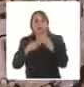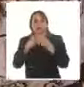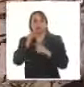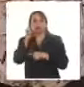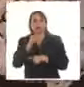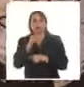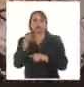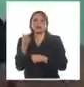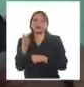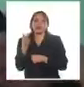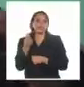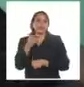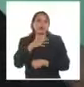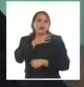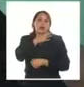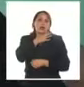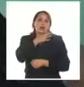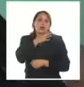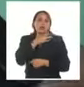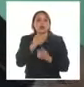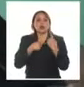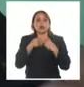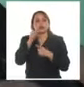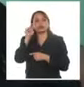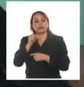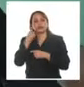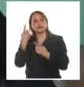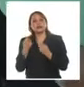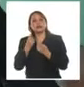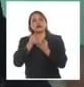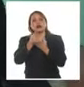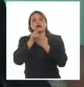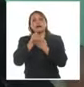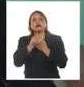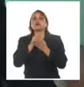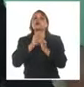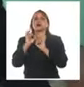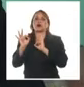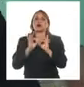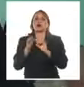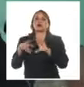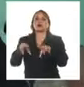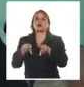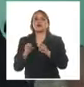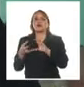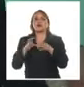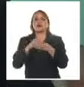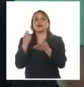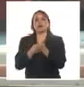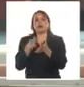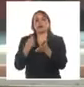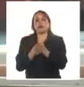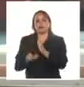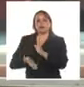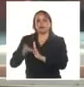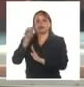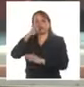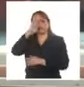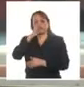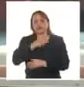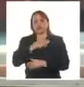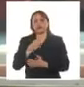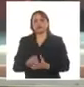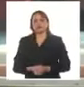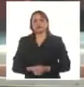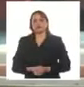menos ingresos, aquellas que son vulnerables, queden protegidas con las nuevas proyecciones que hoy tiene el país. En el